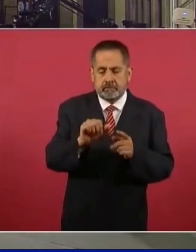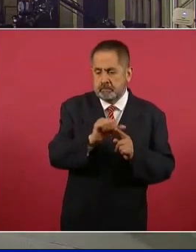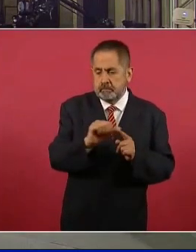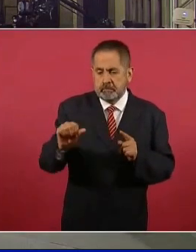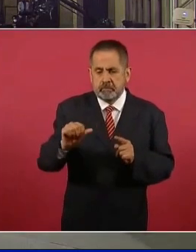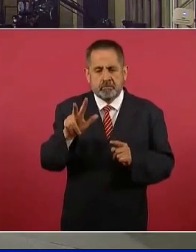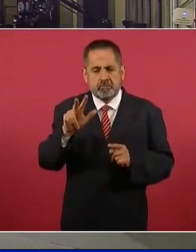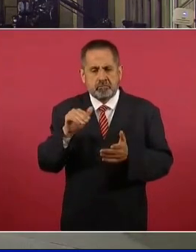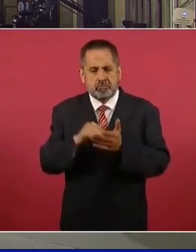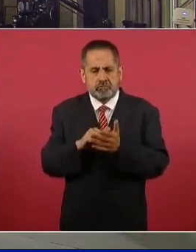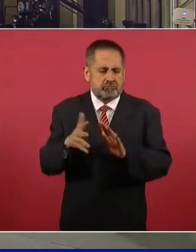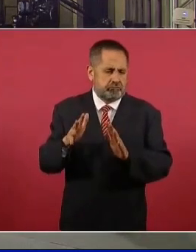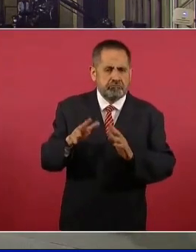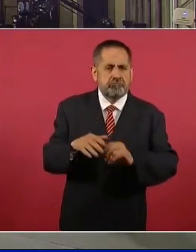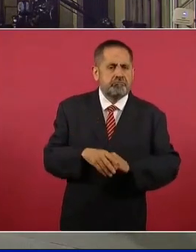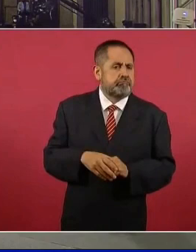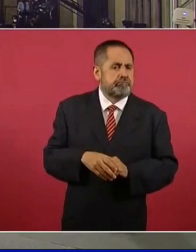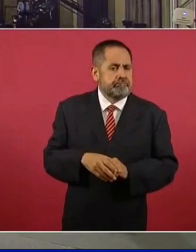a 8,000.